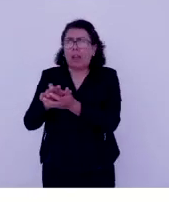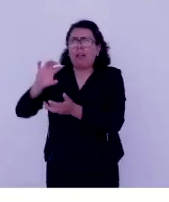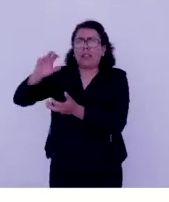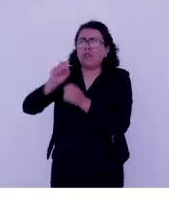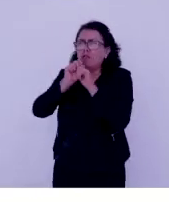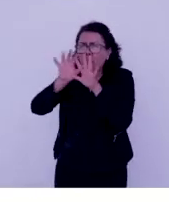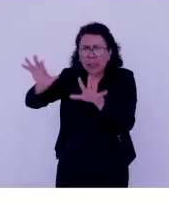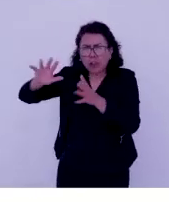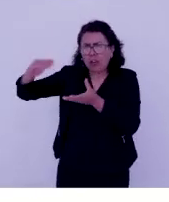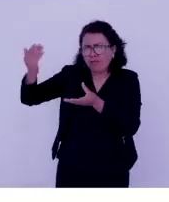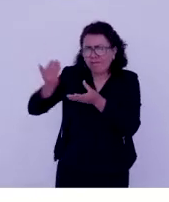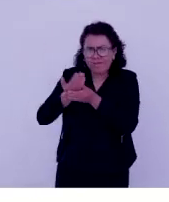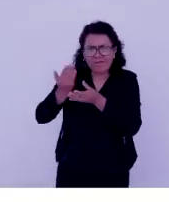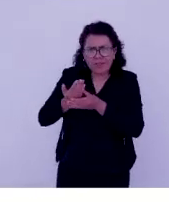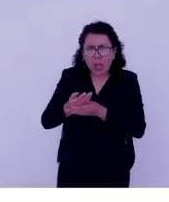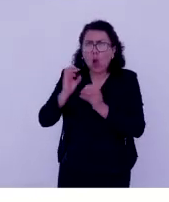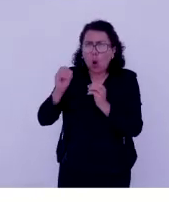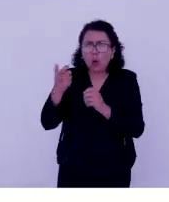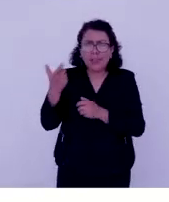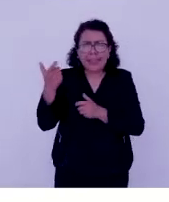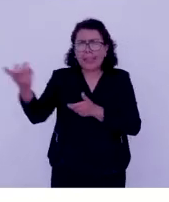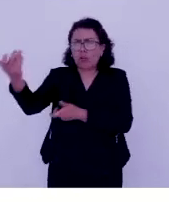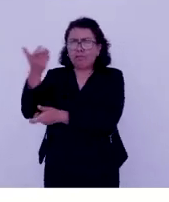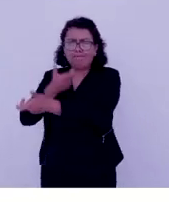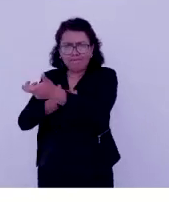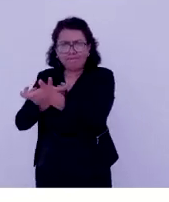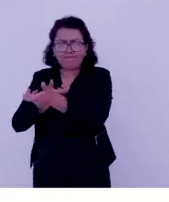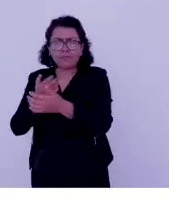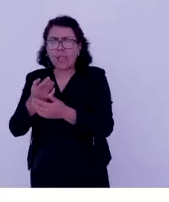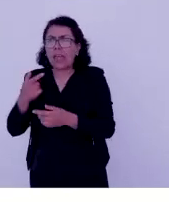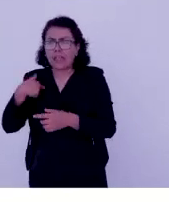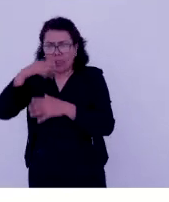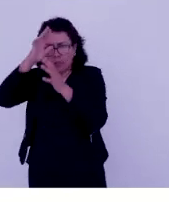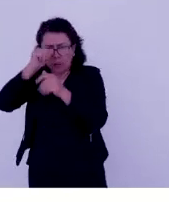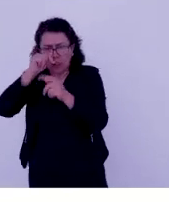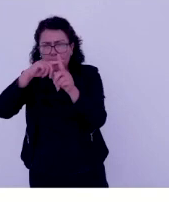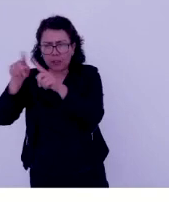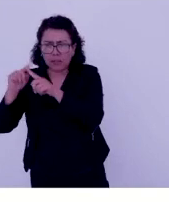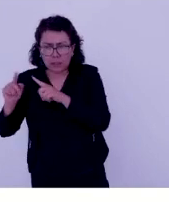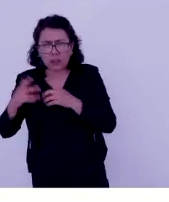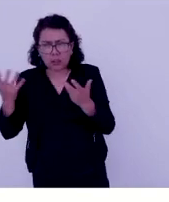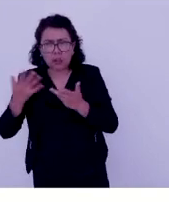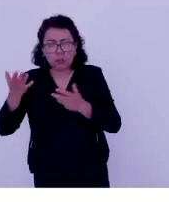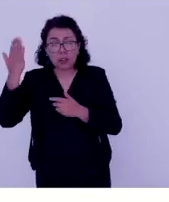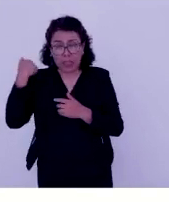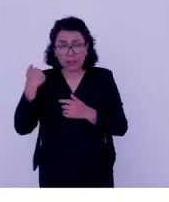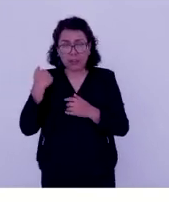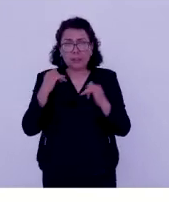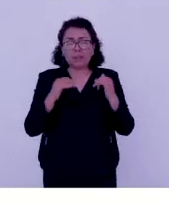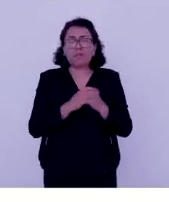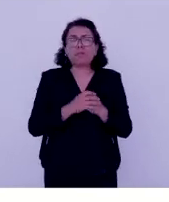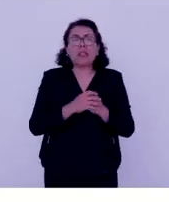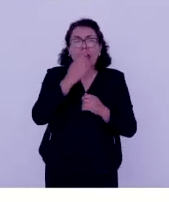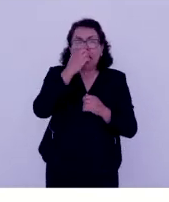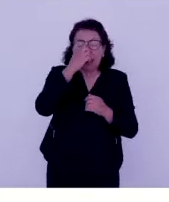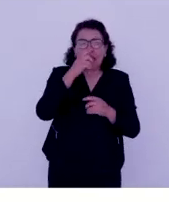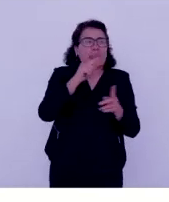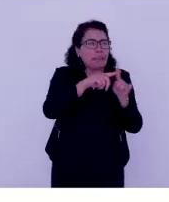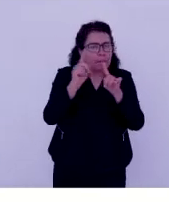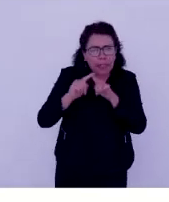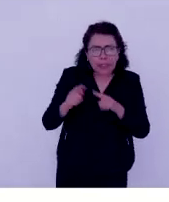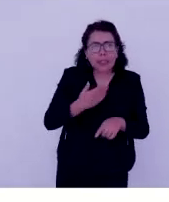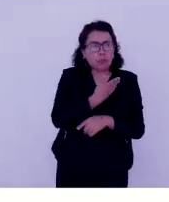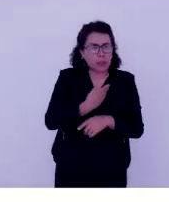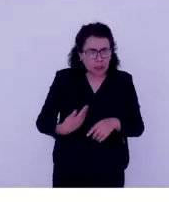transferencias electrónicas bancarias y los convenios que hicimos también con las instituciones y mismo que se socializó con presidentes y